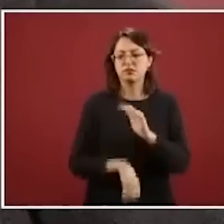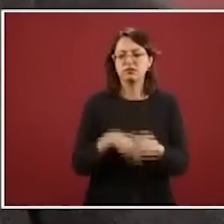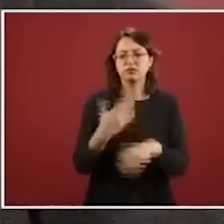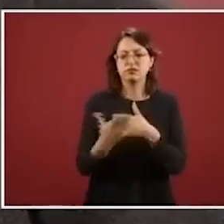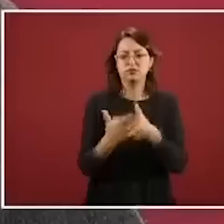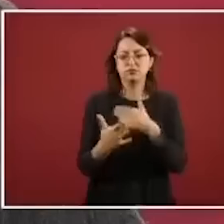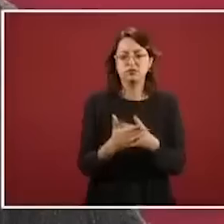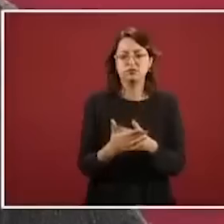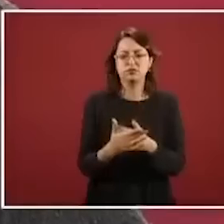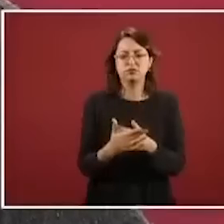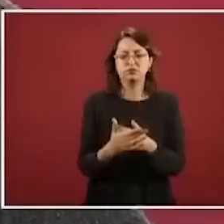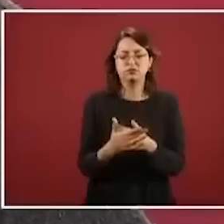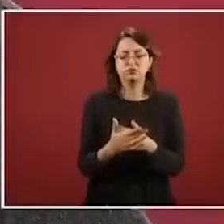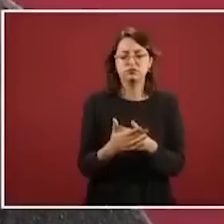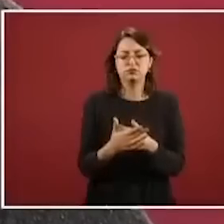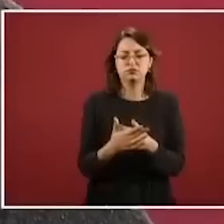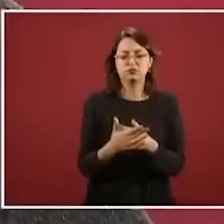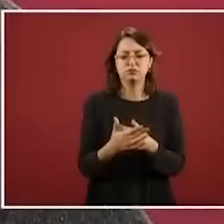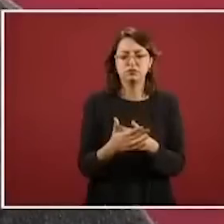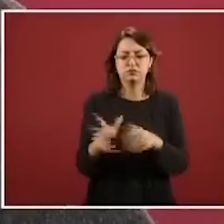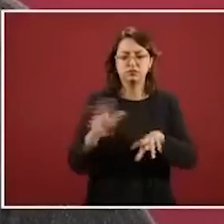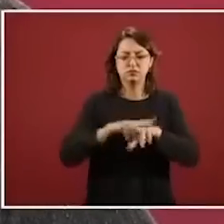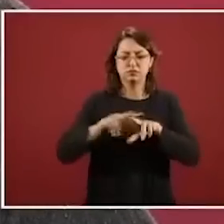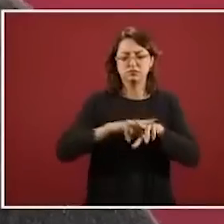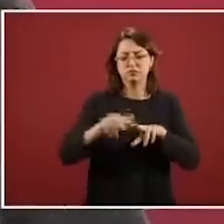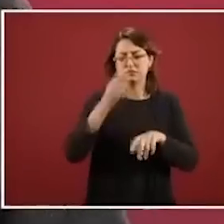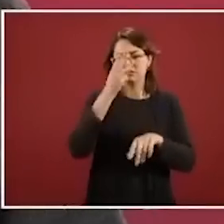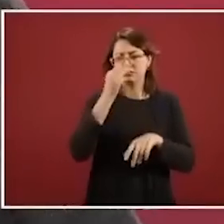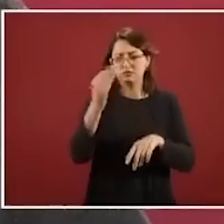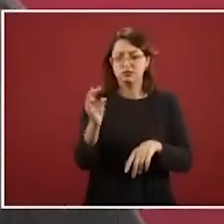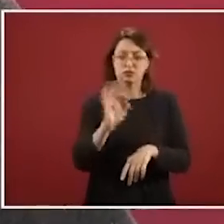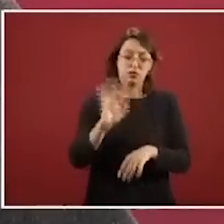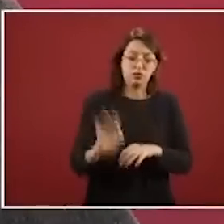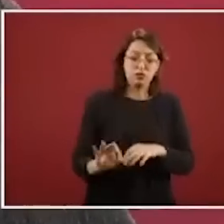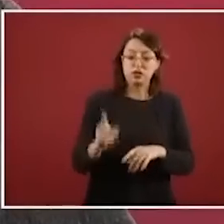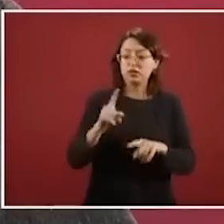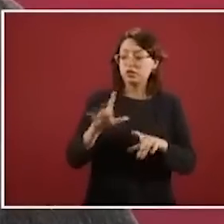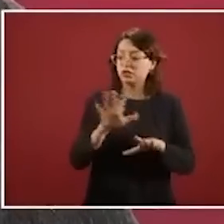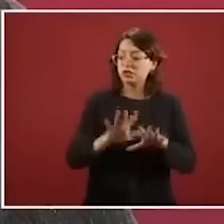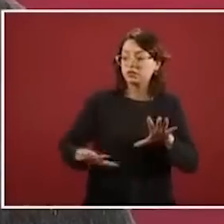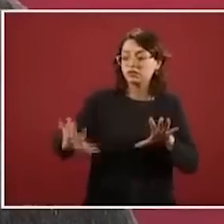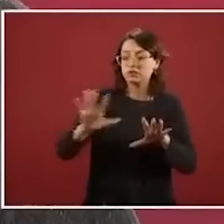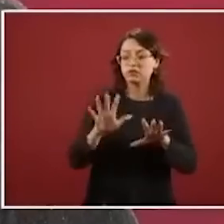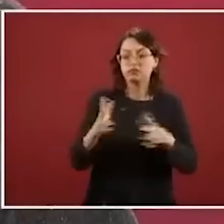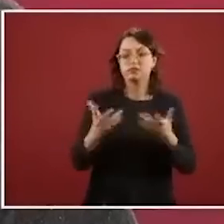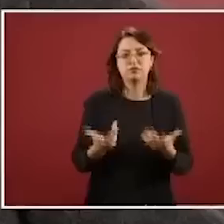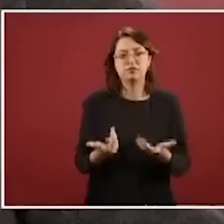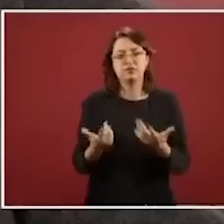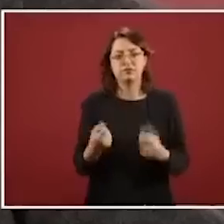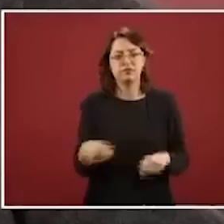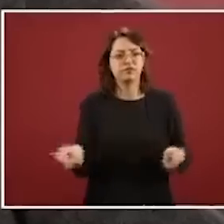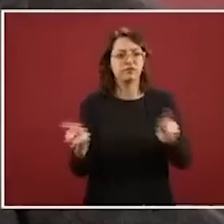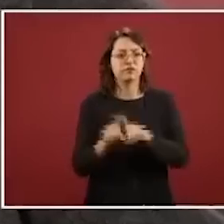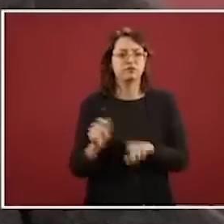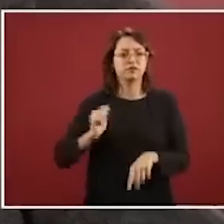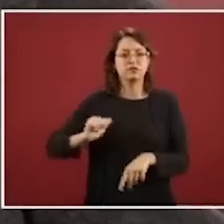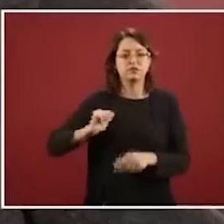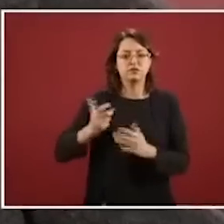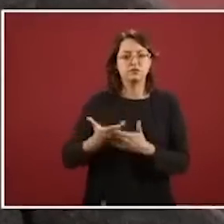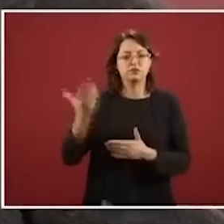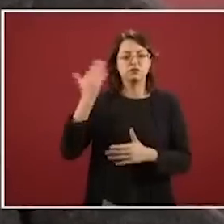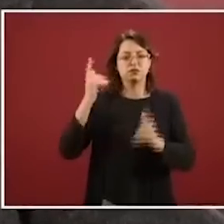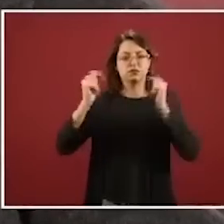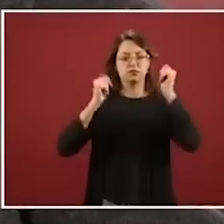generar a través del Tren Maya, entonces toda esta zona, ya no es la misma convencional de un